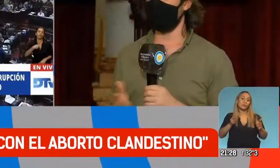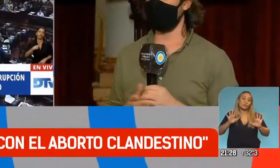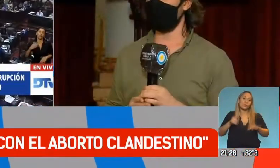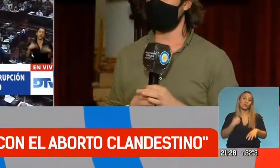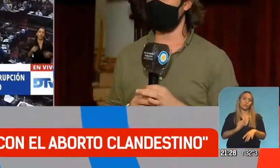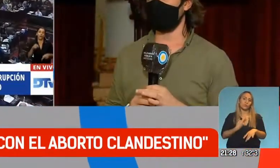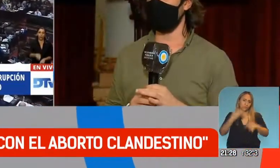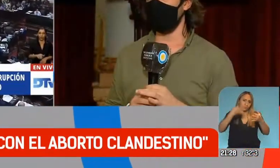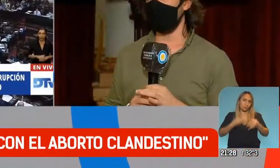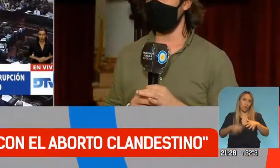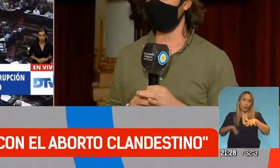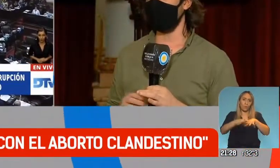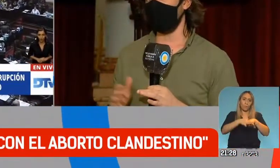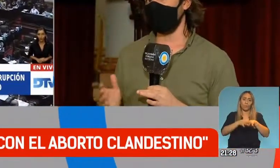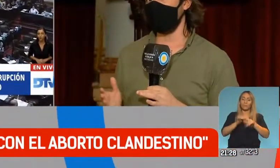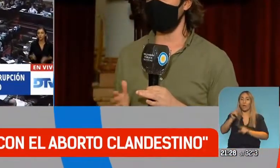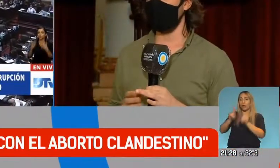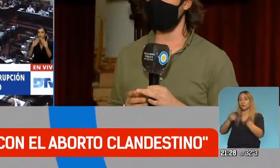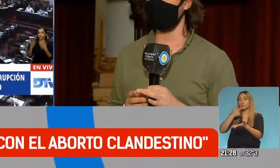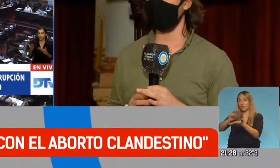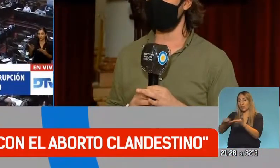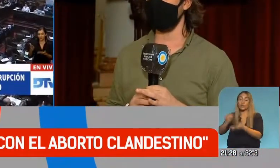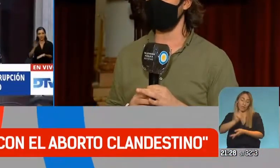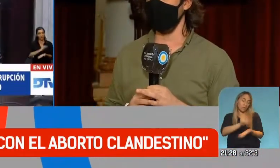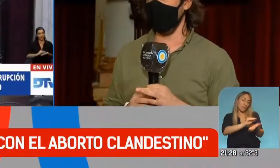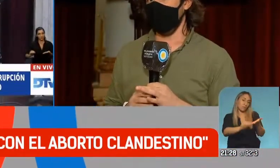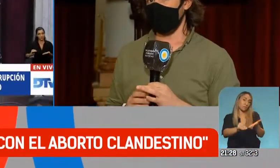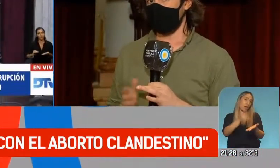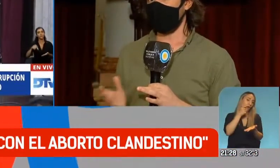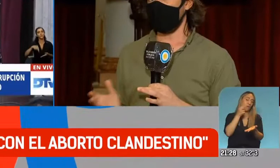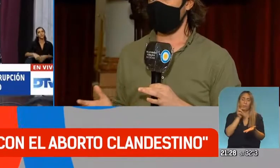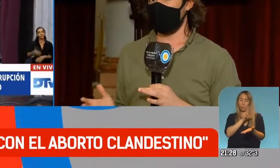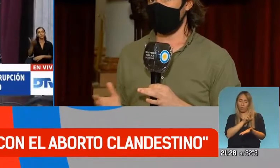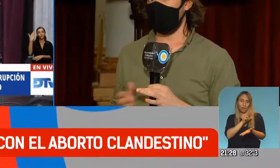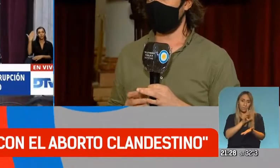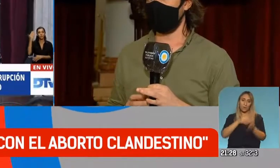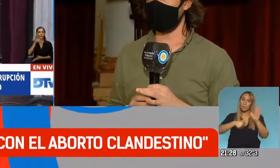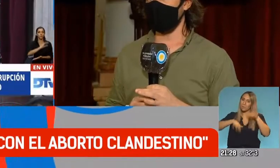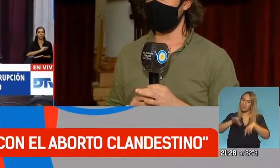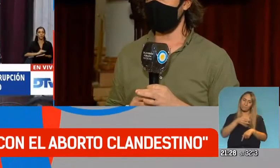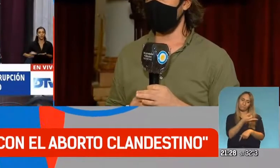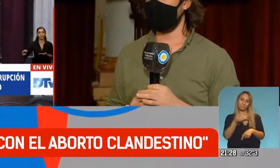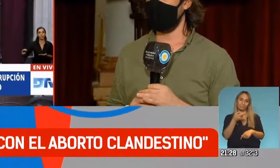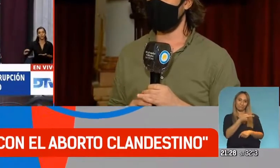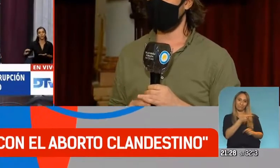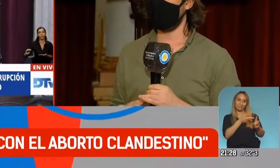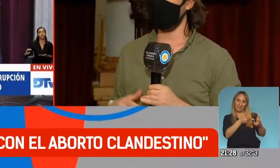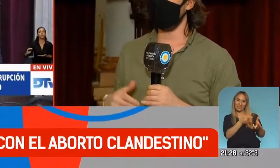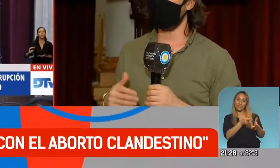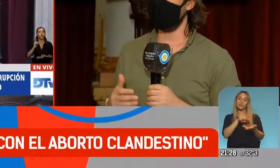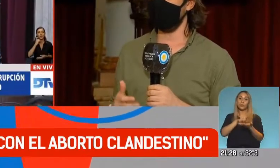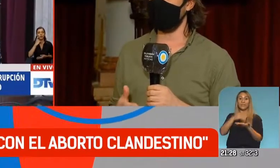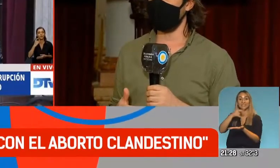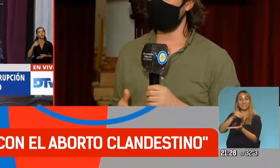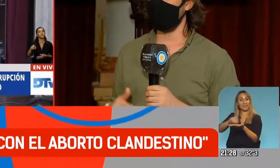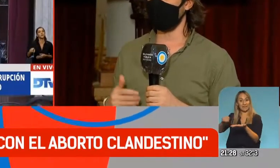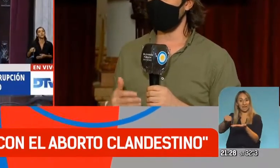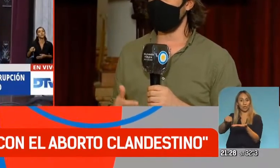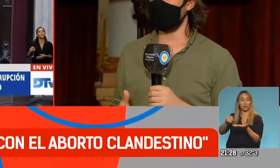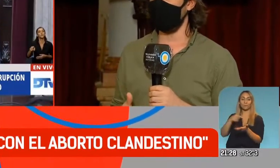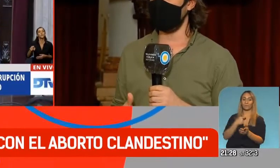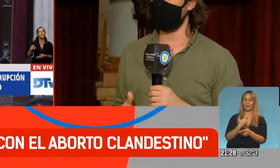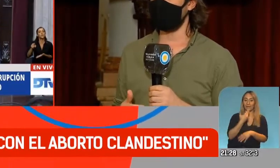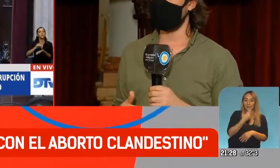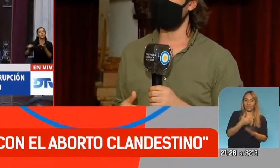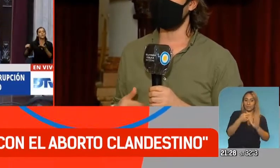aquellos senadores también algunos diputados y diputadas pero sobre todo por lo que hemos marcadas en el senado que a partir de esta modificación que